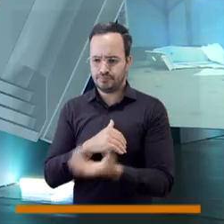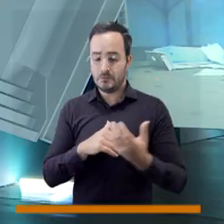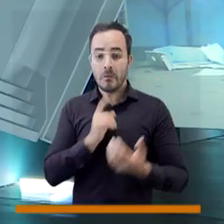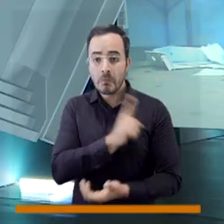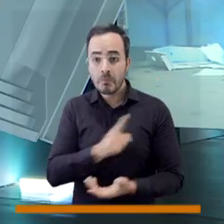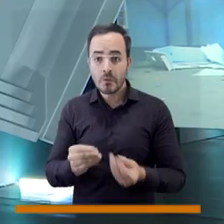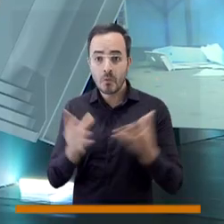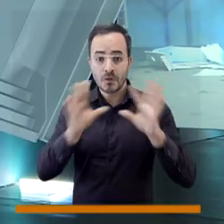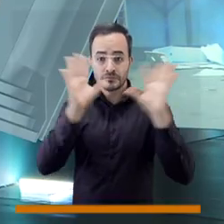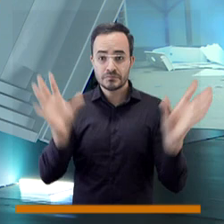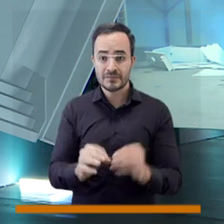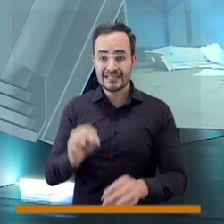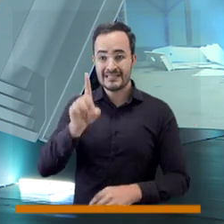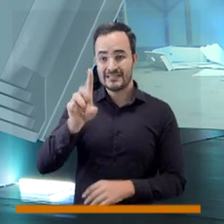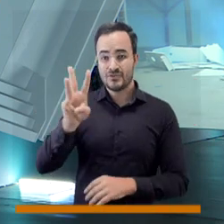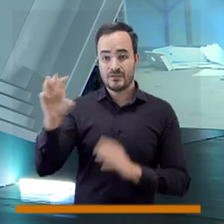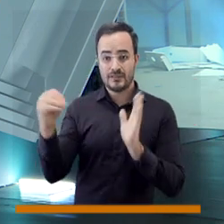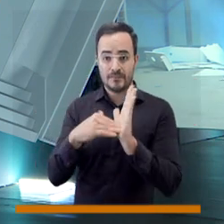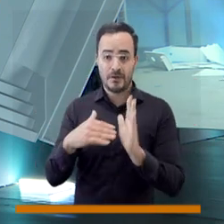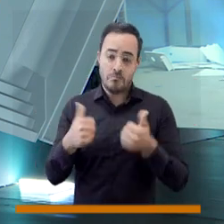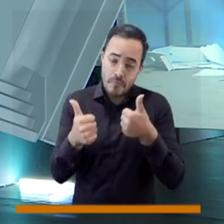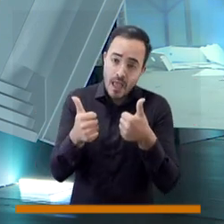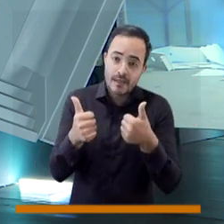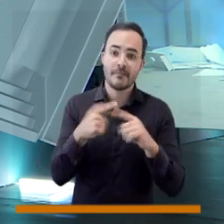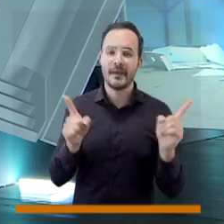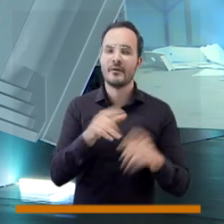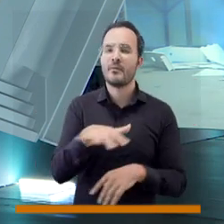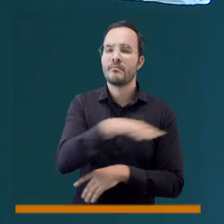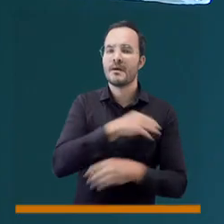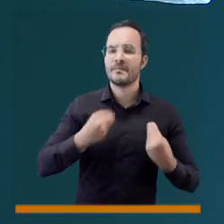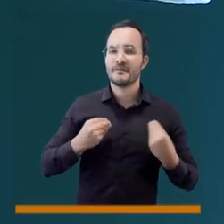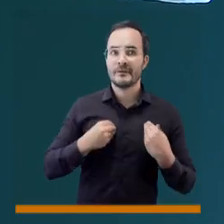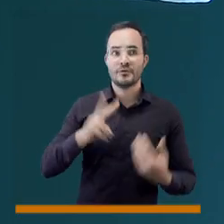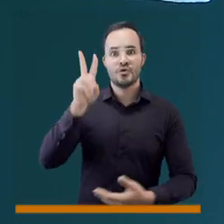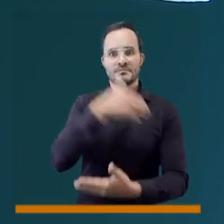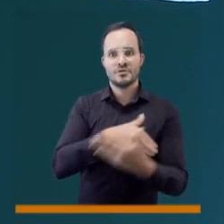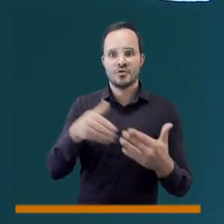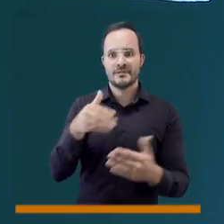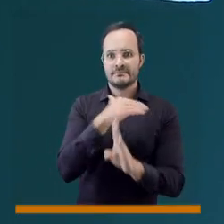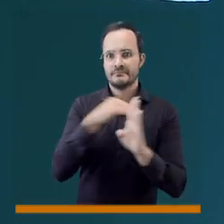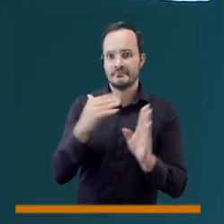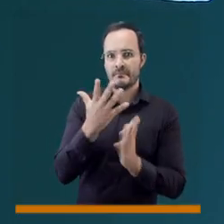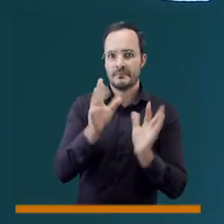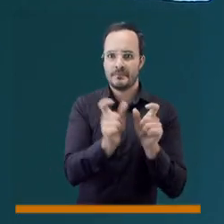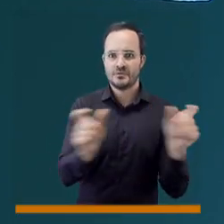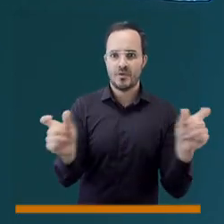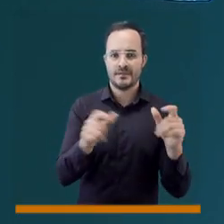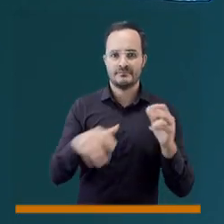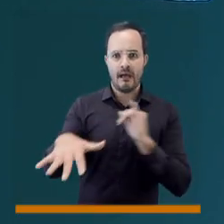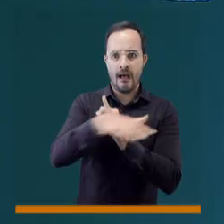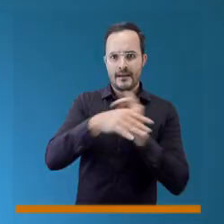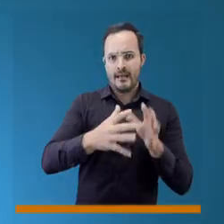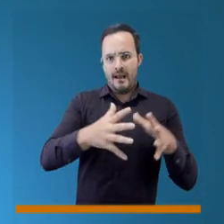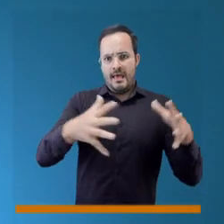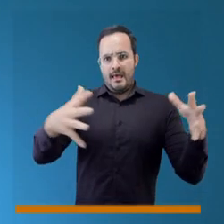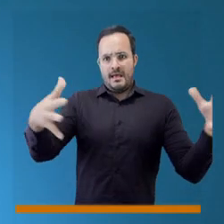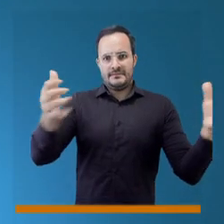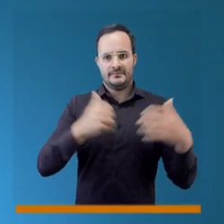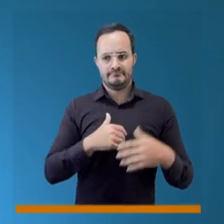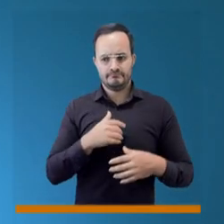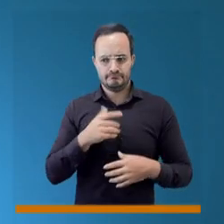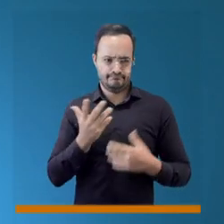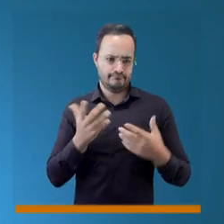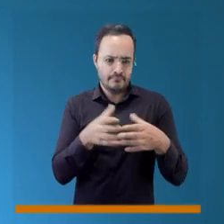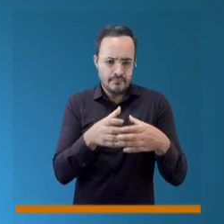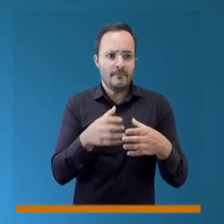mil personas es una buena cifra, pero en una ciudad que tiene 2,5 millones de habitantes, un área metropolitana mucho más grande, creo que